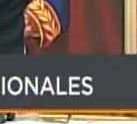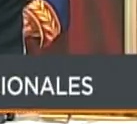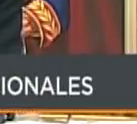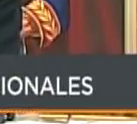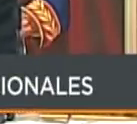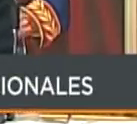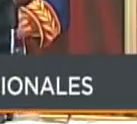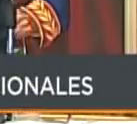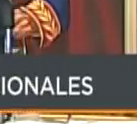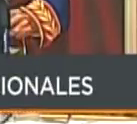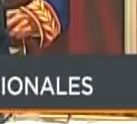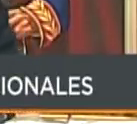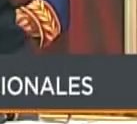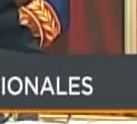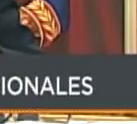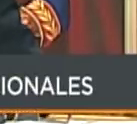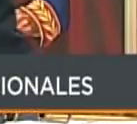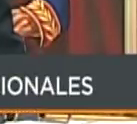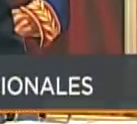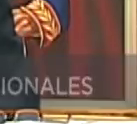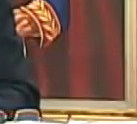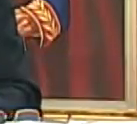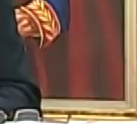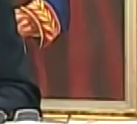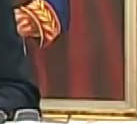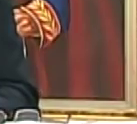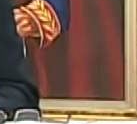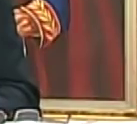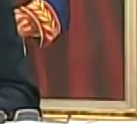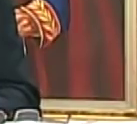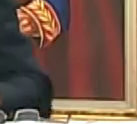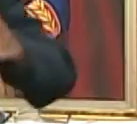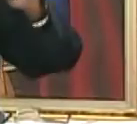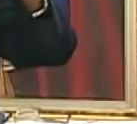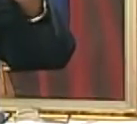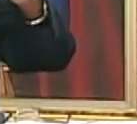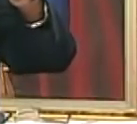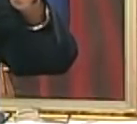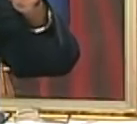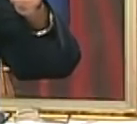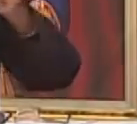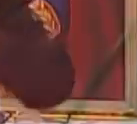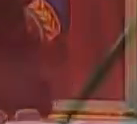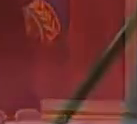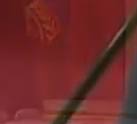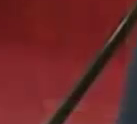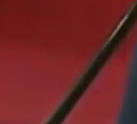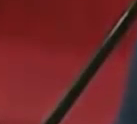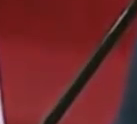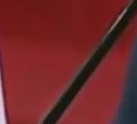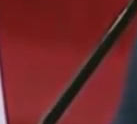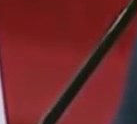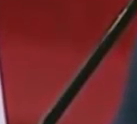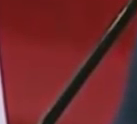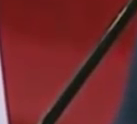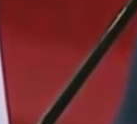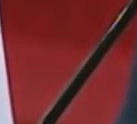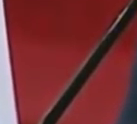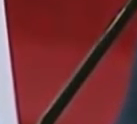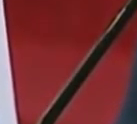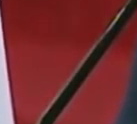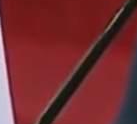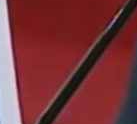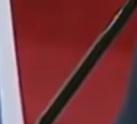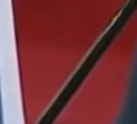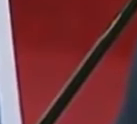agresión. La punta de lanza de la agresión, en la época, la Venezuela de Betancourt, Rómulo